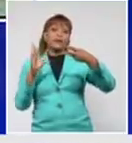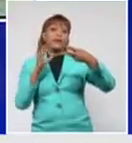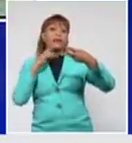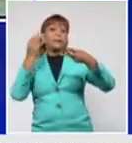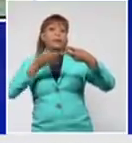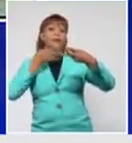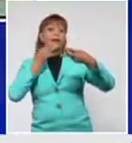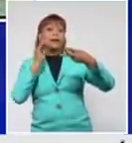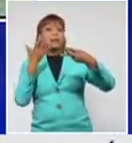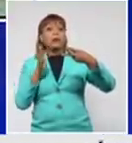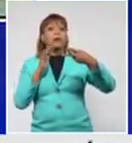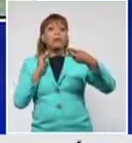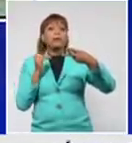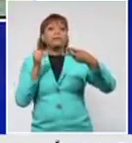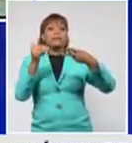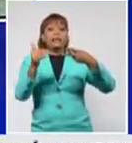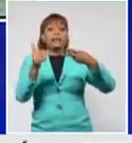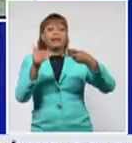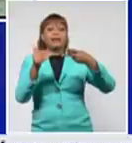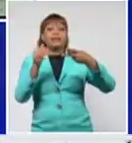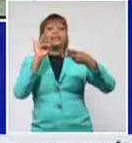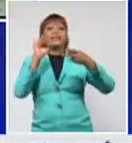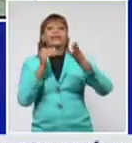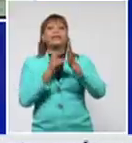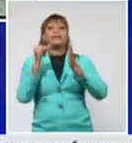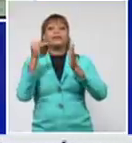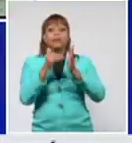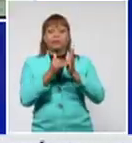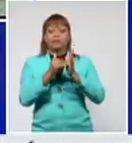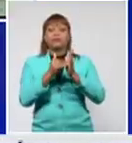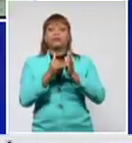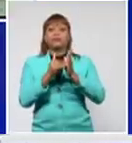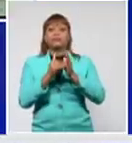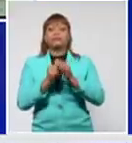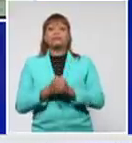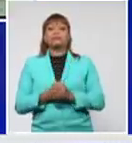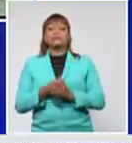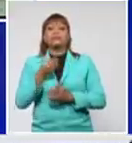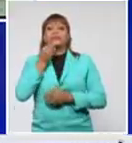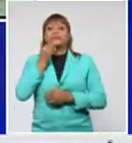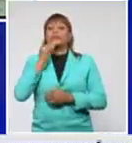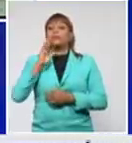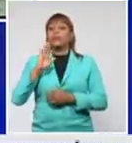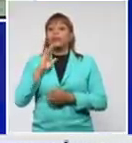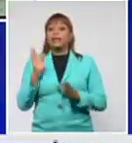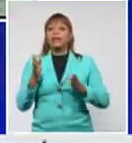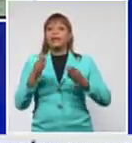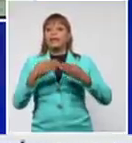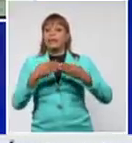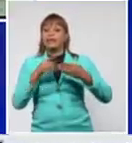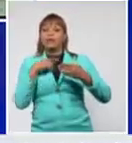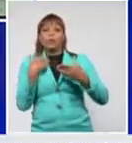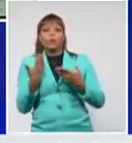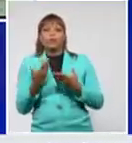está llegando a los 7 millones o ya pasó los 7 millones, pues cerró ayer